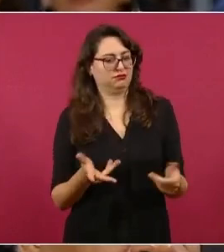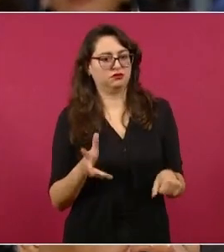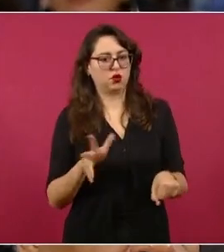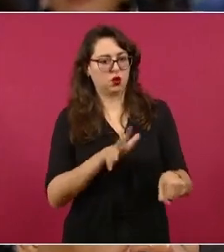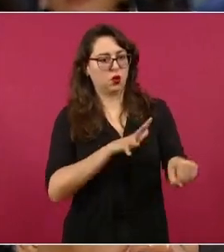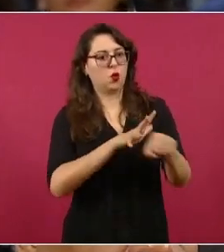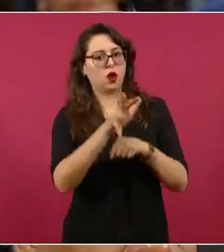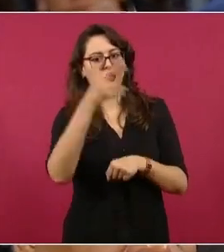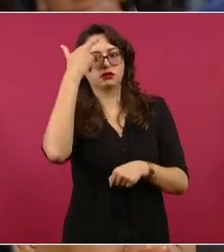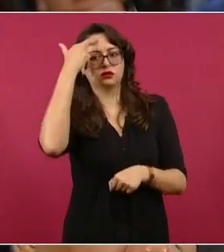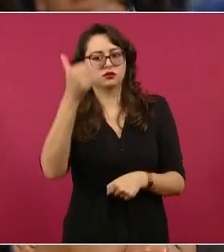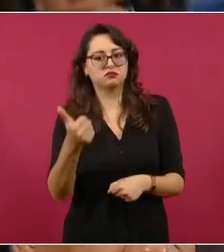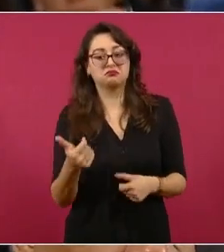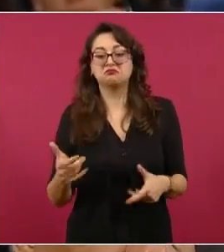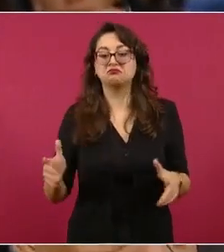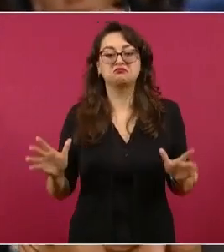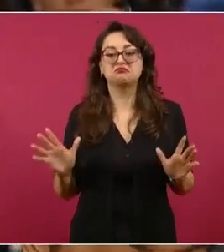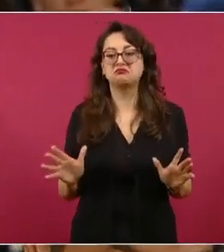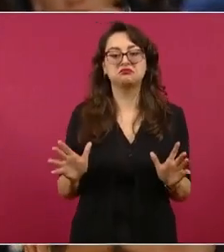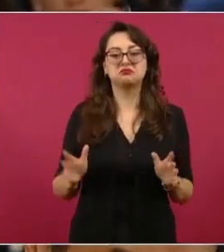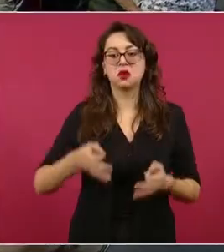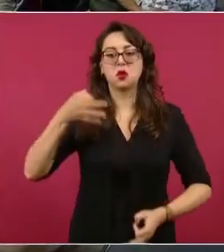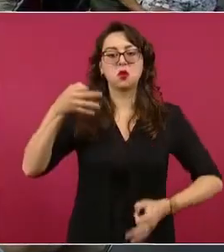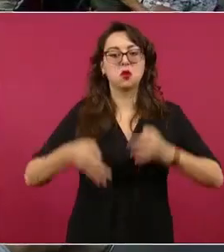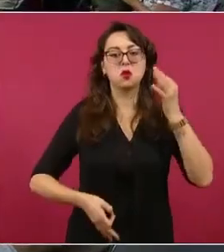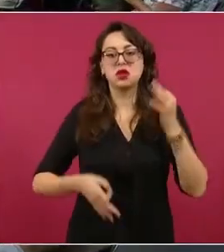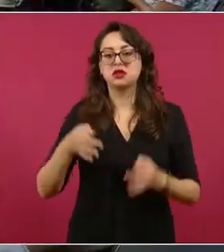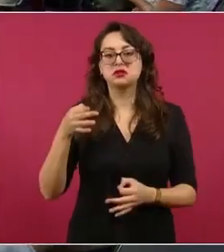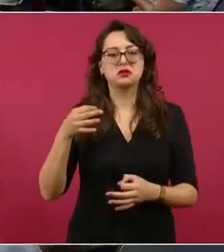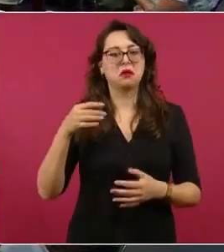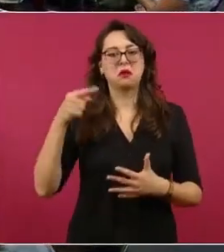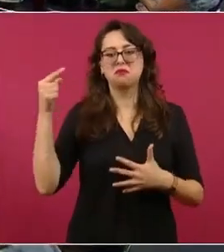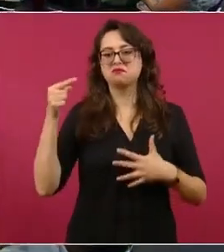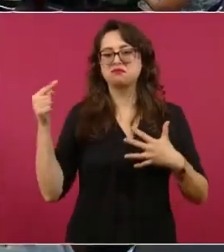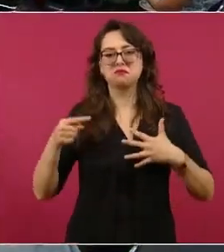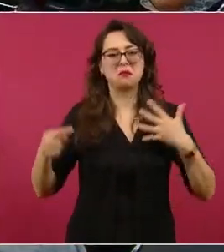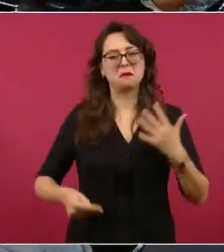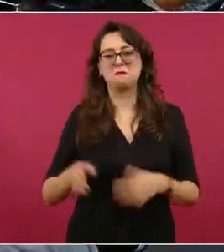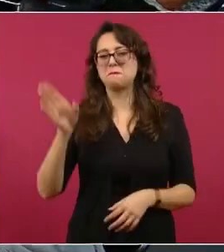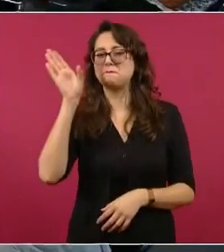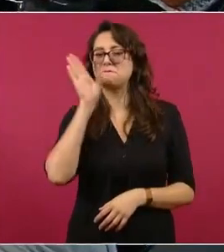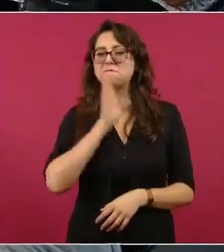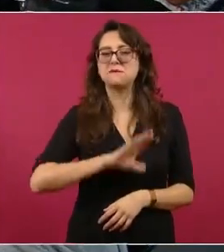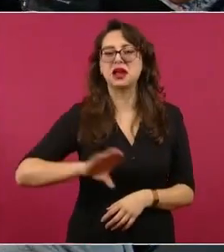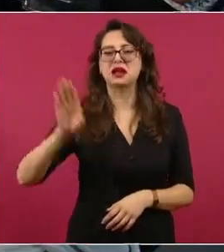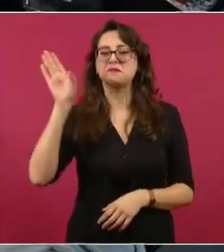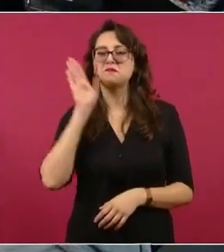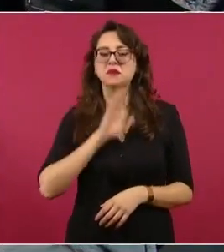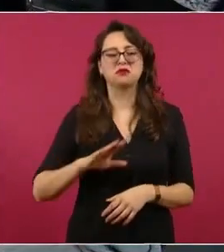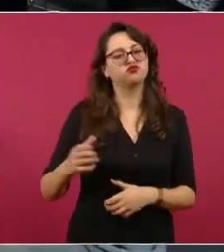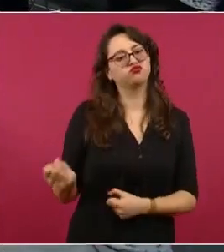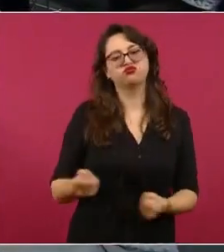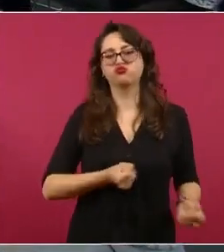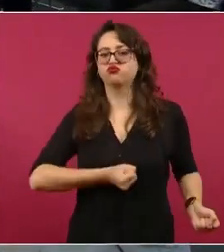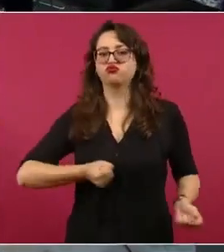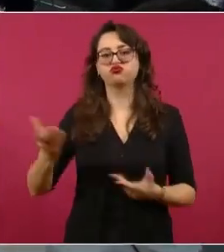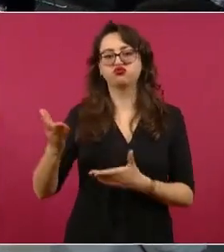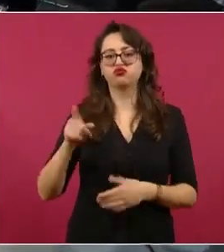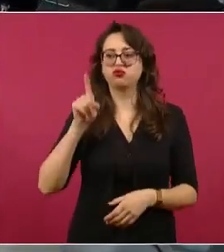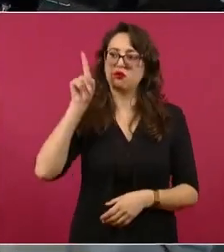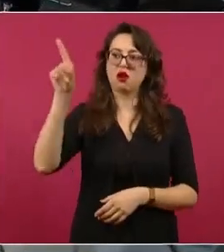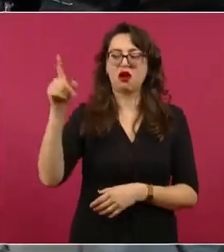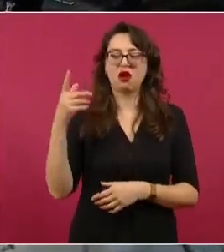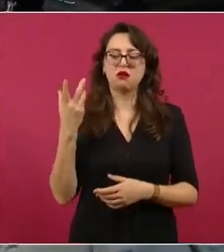Lo condenaron en un juicio plagado de irregularidades a 175 años de cárcel en Guatemala, a pesar de que ya es un adulto